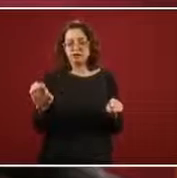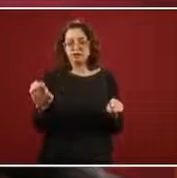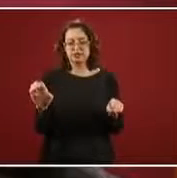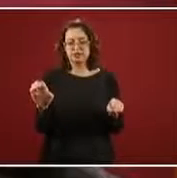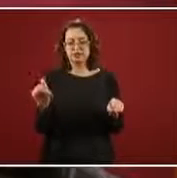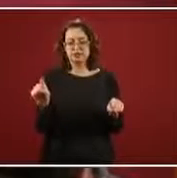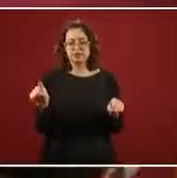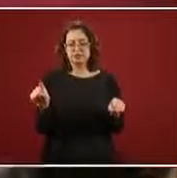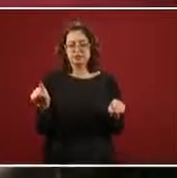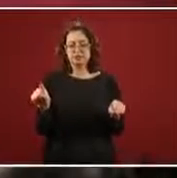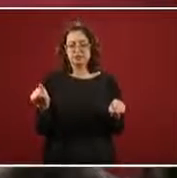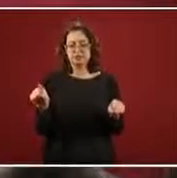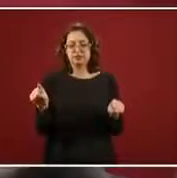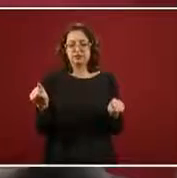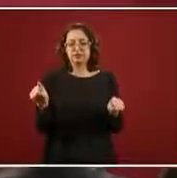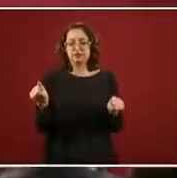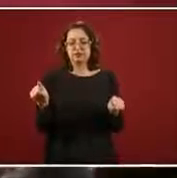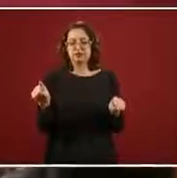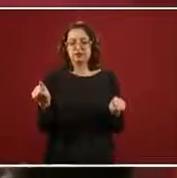Bueno.